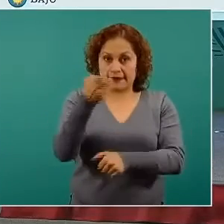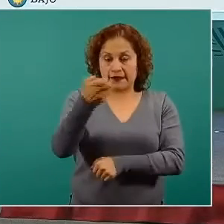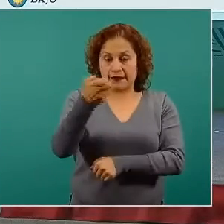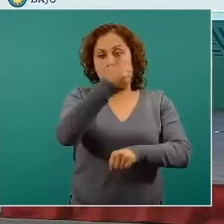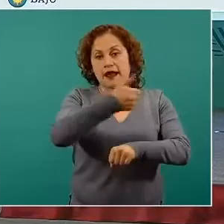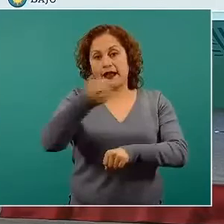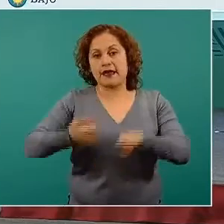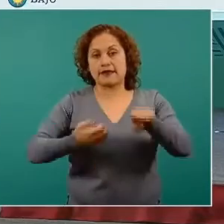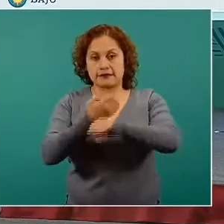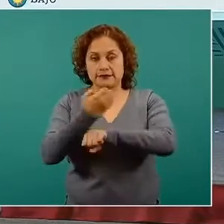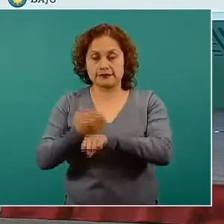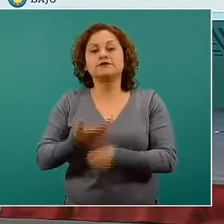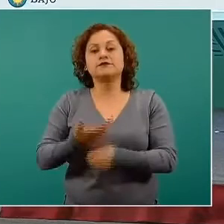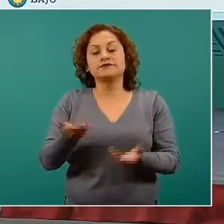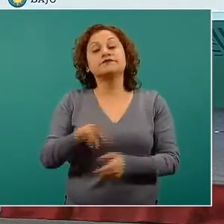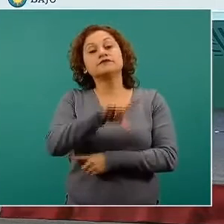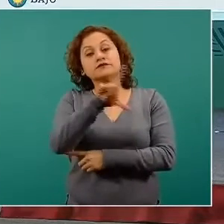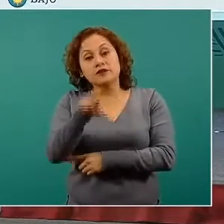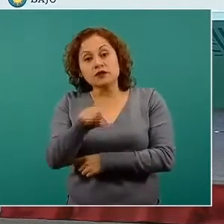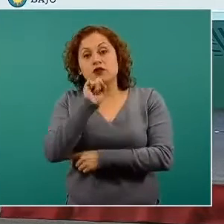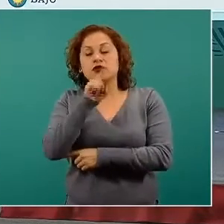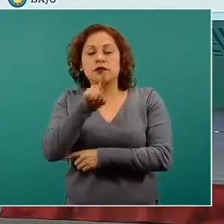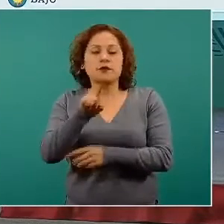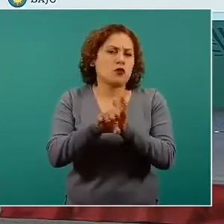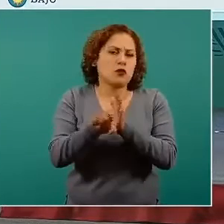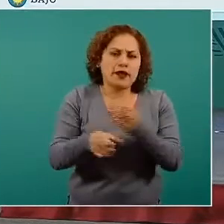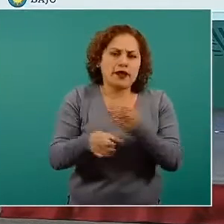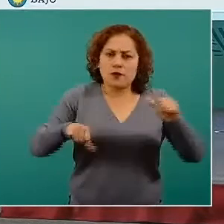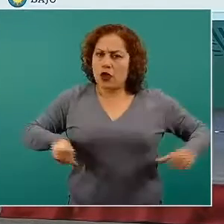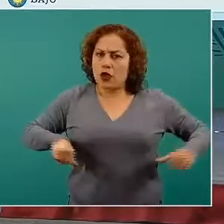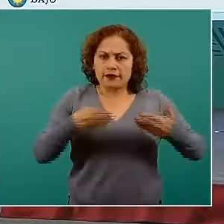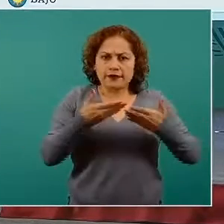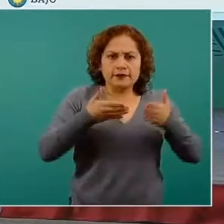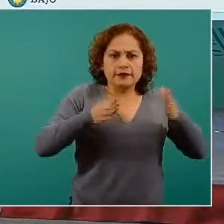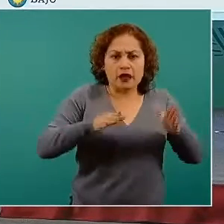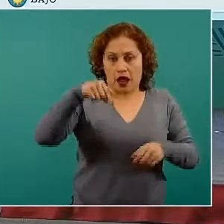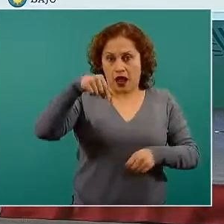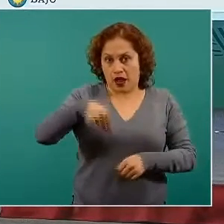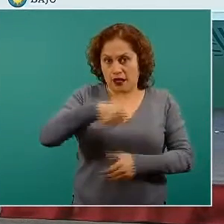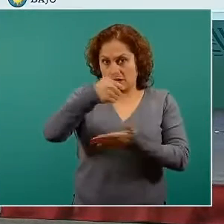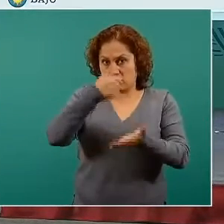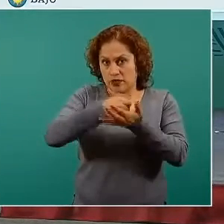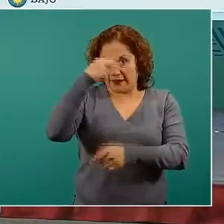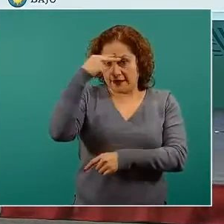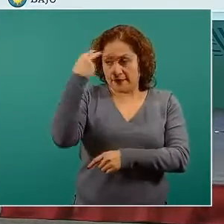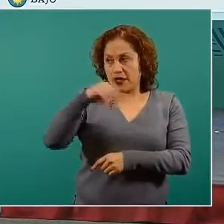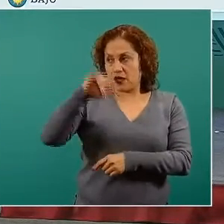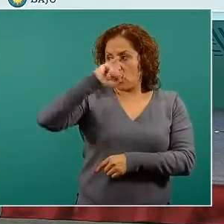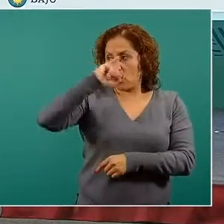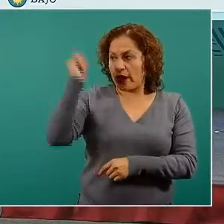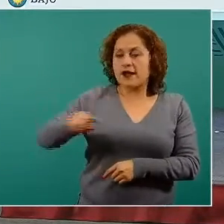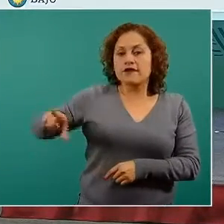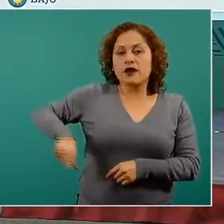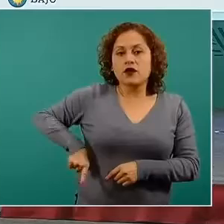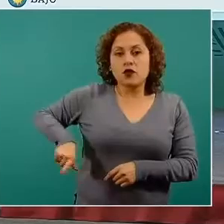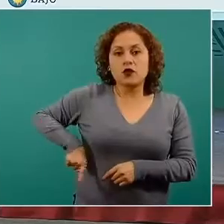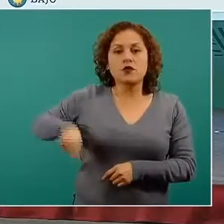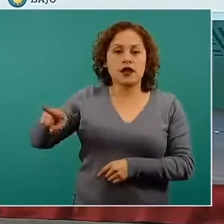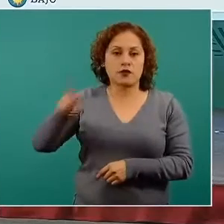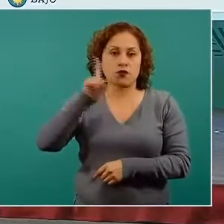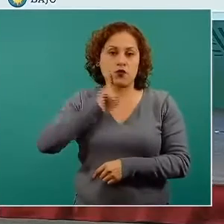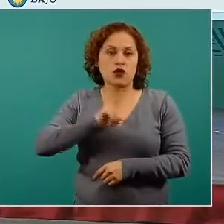abriendo estas actividades socioeconómicas, como por ejemplo lo ha anunciado la jefa de gobierno de la Ciudad de México, la doctora Sheinbaum,